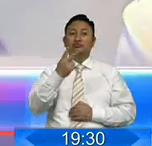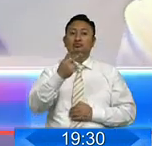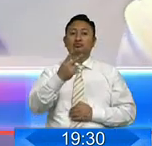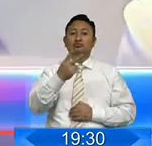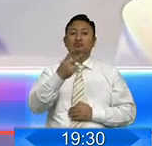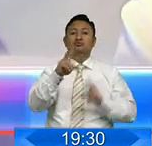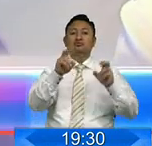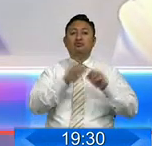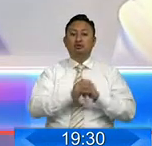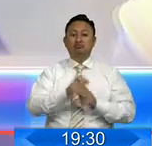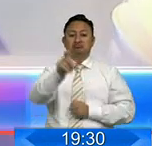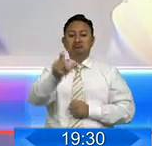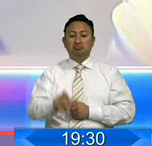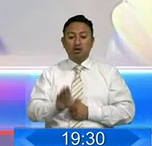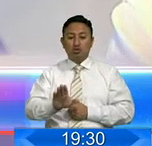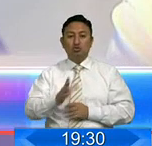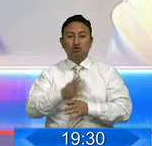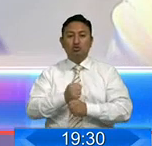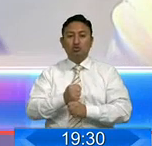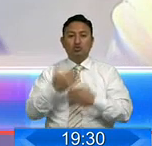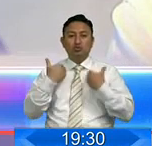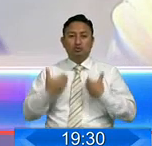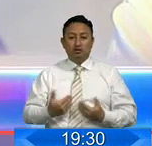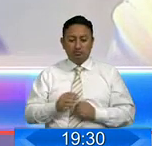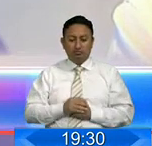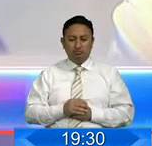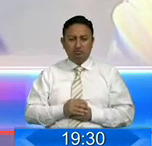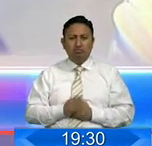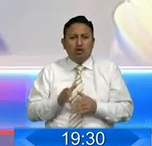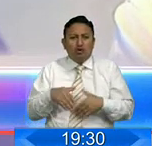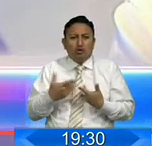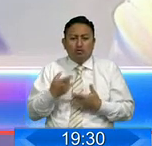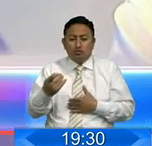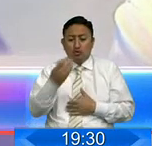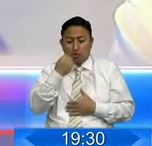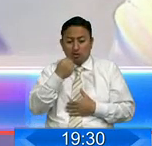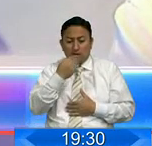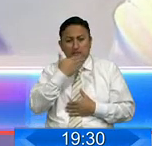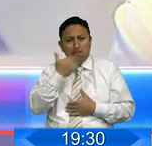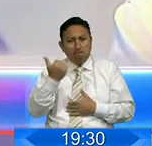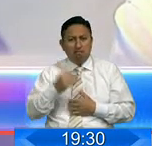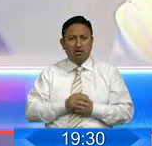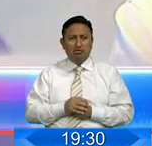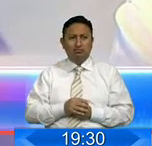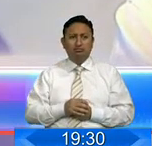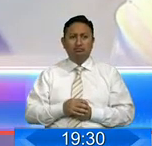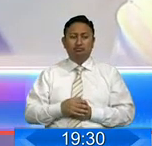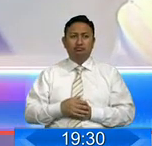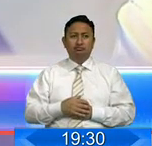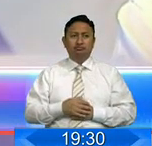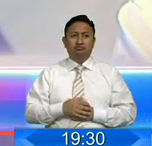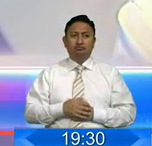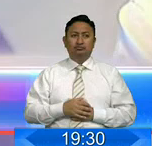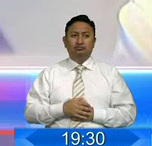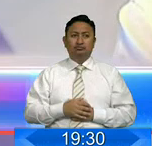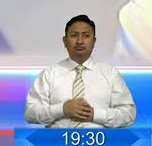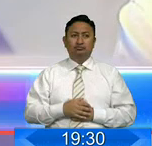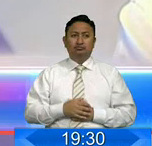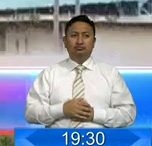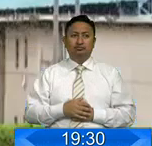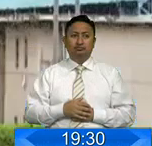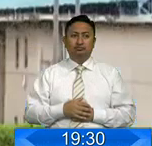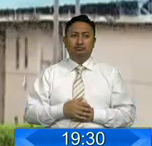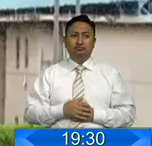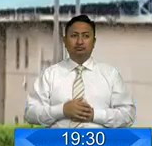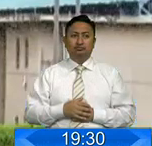mismos además como se va a mejorar la alimentación de las personas del estado de la represión puede